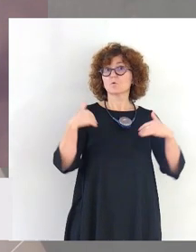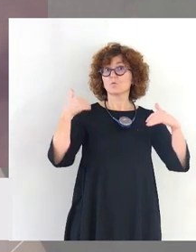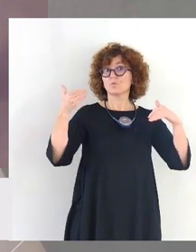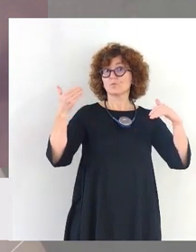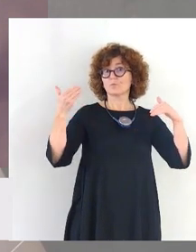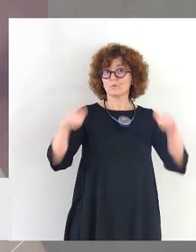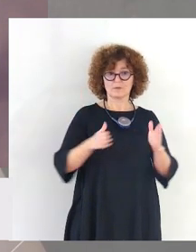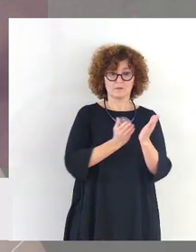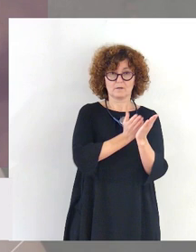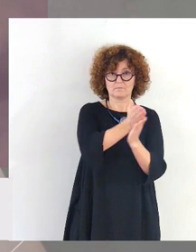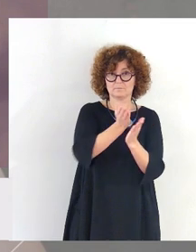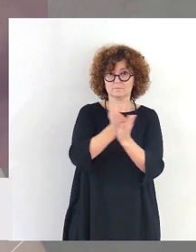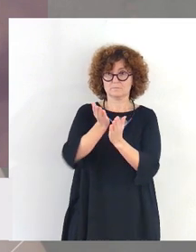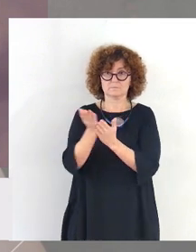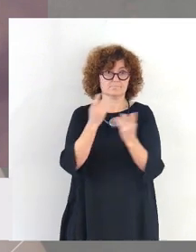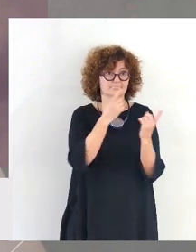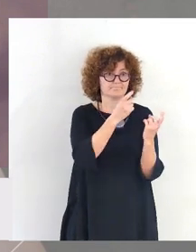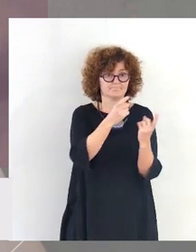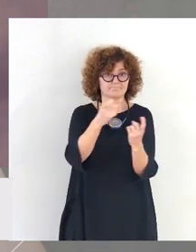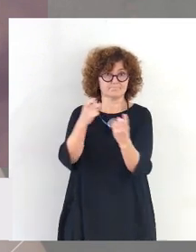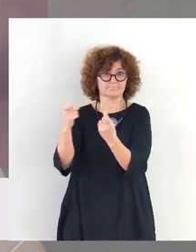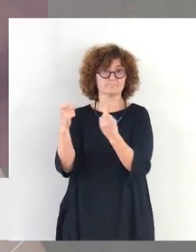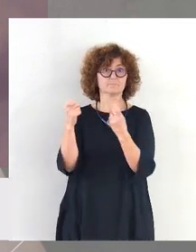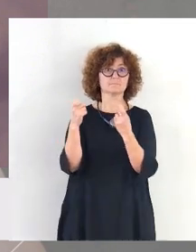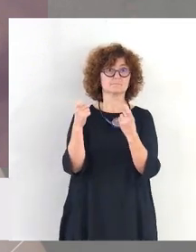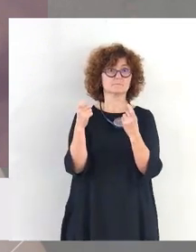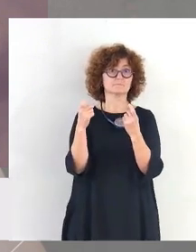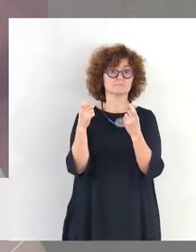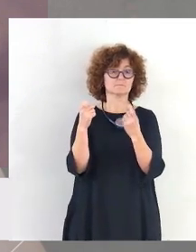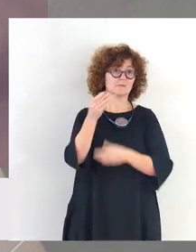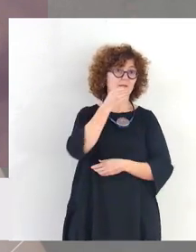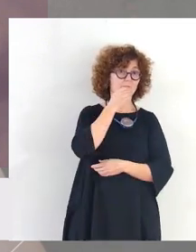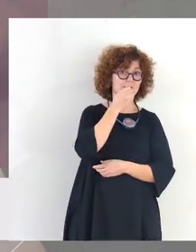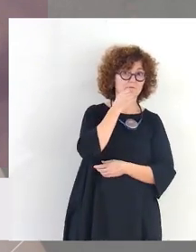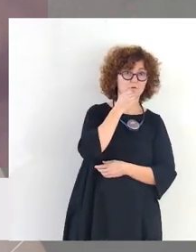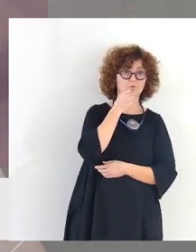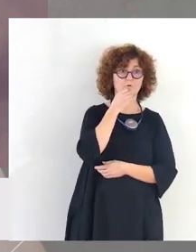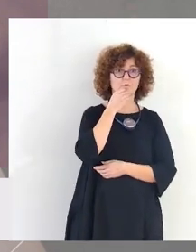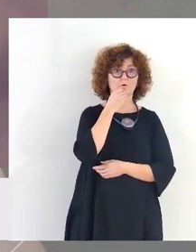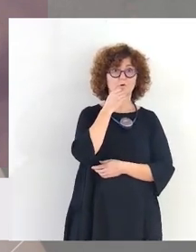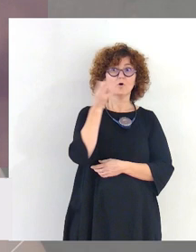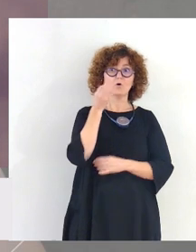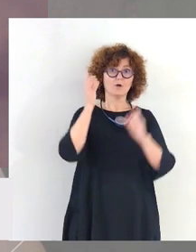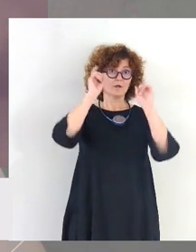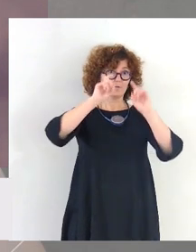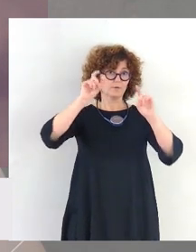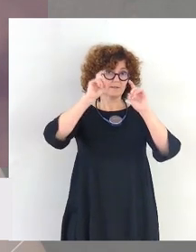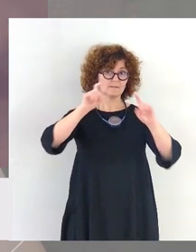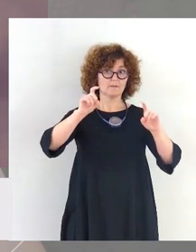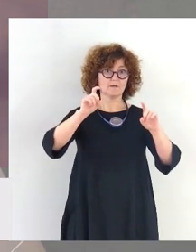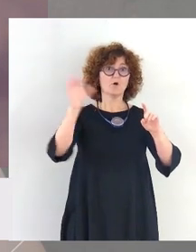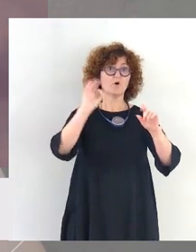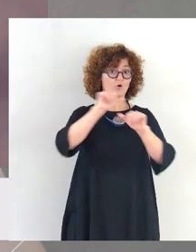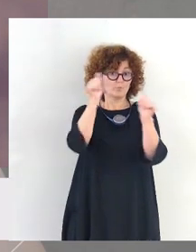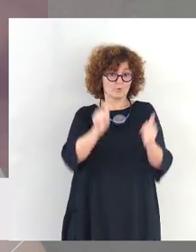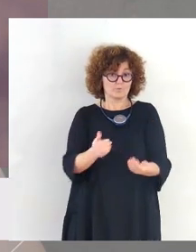o por carencias de de o por carencias de de alimentación o por carencias educativas o por formas